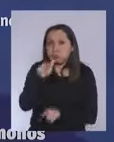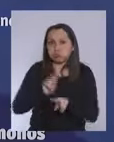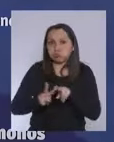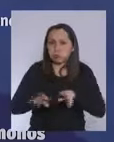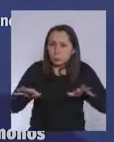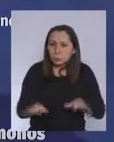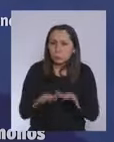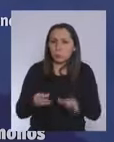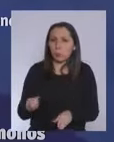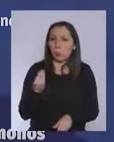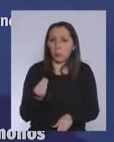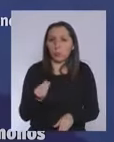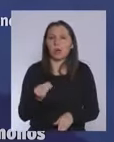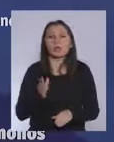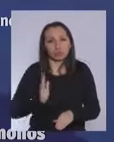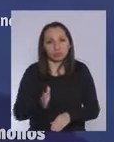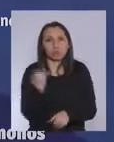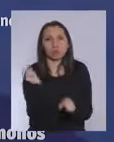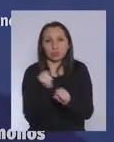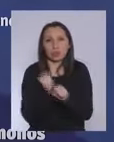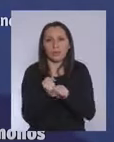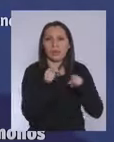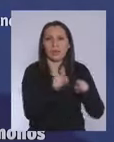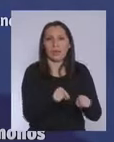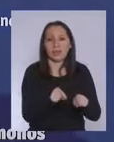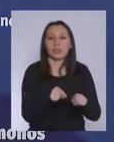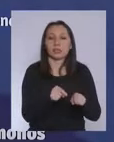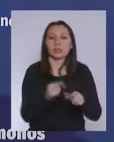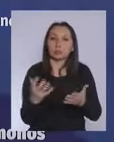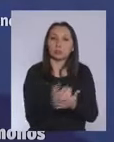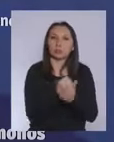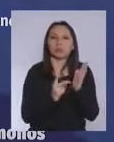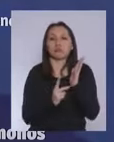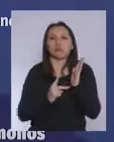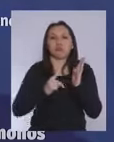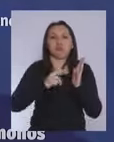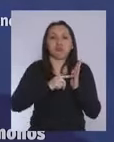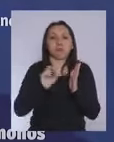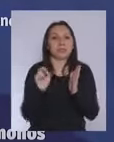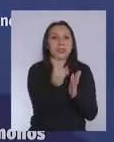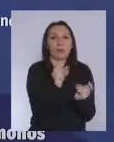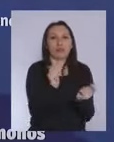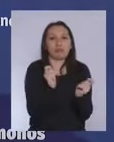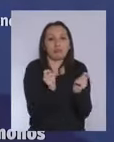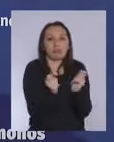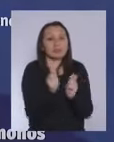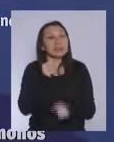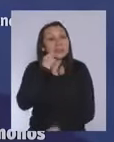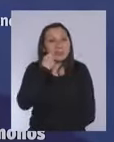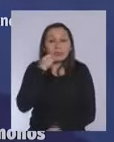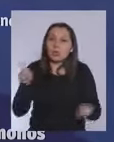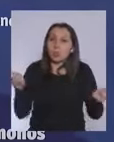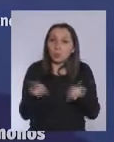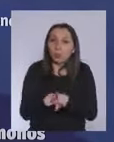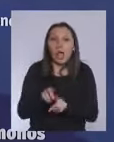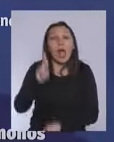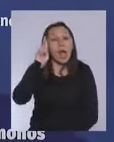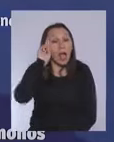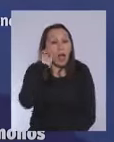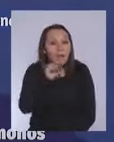gran esfuerzo y yo soy que van a seguir trabajando en eso y han logrado pasar la transición eso significa sin embargo y